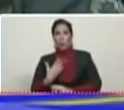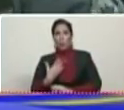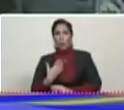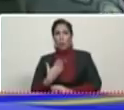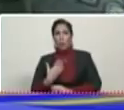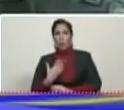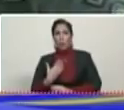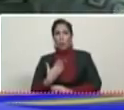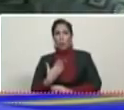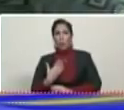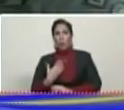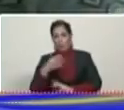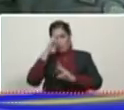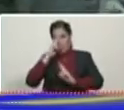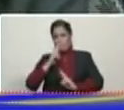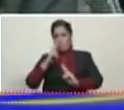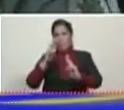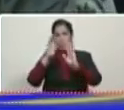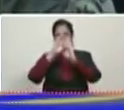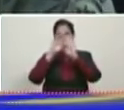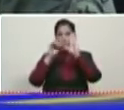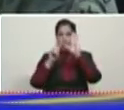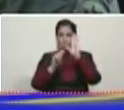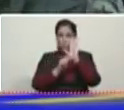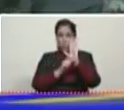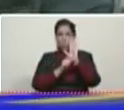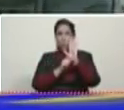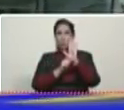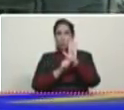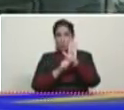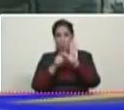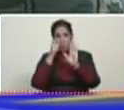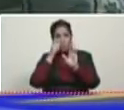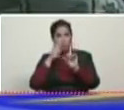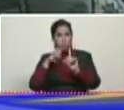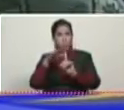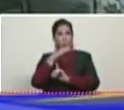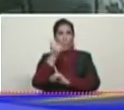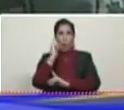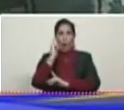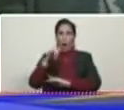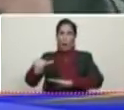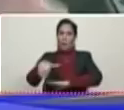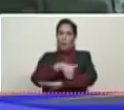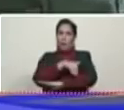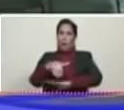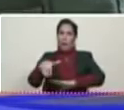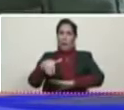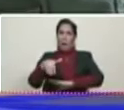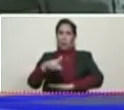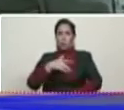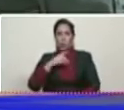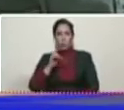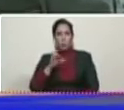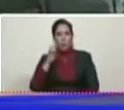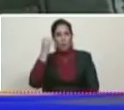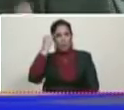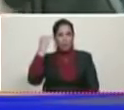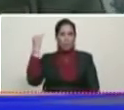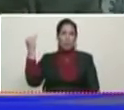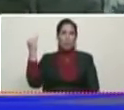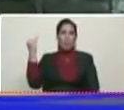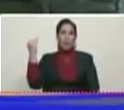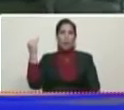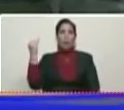el respeto a la Constitución, nos mueve ese pueblo que está en la calle, nos mueven las ideas de nuestro padre